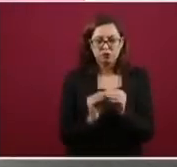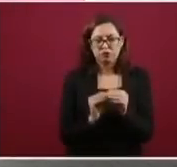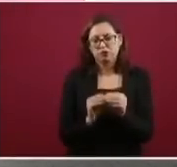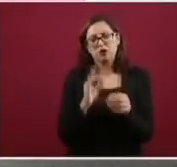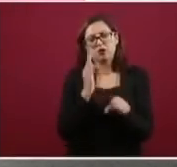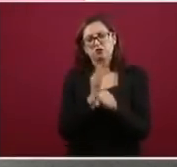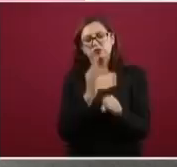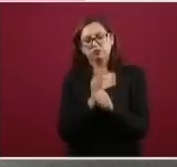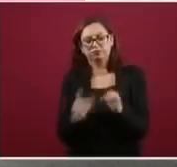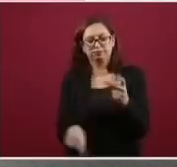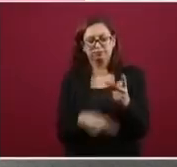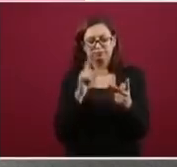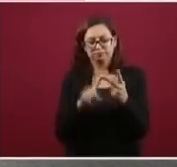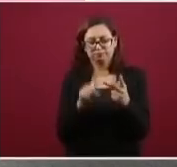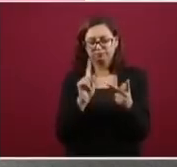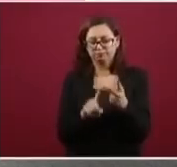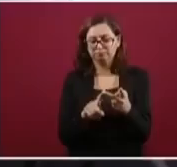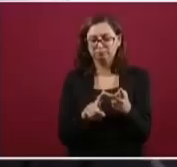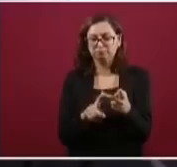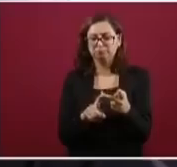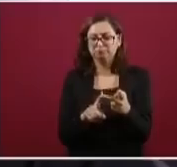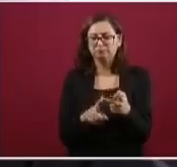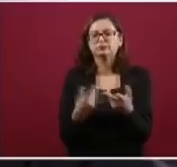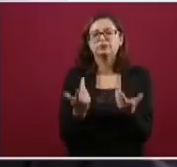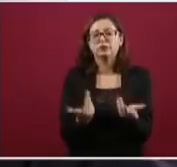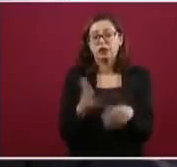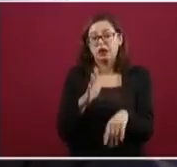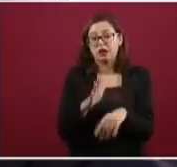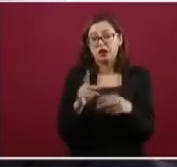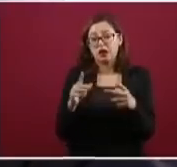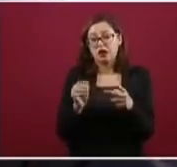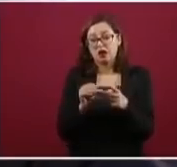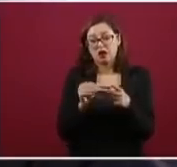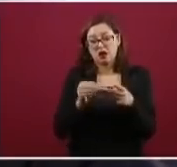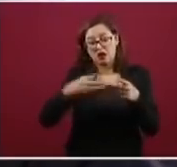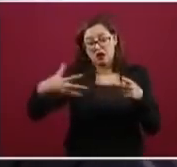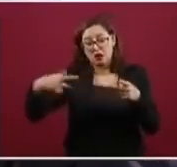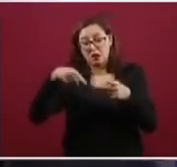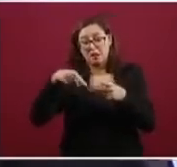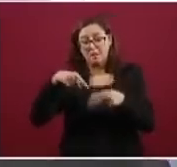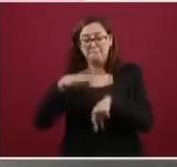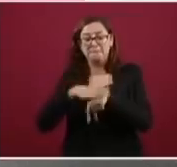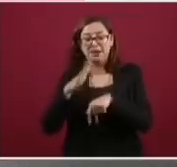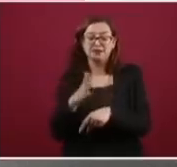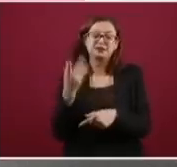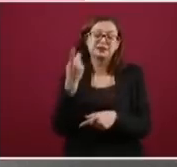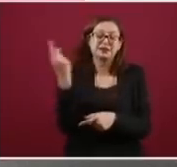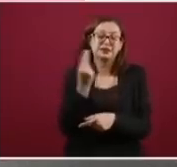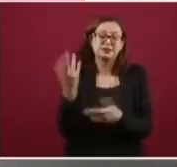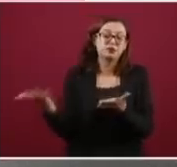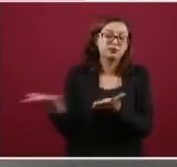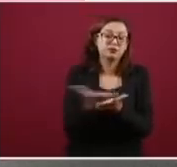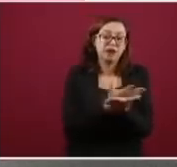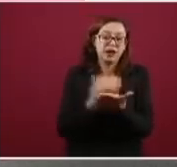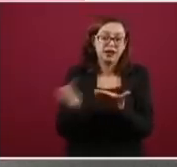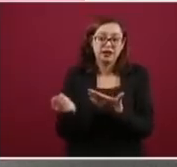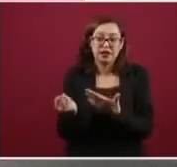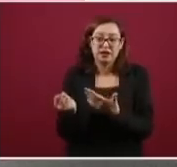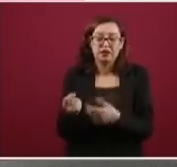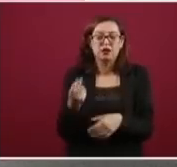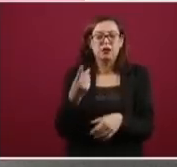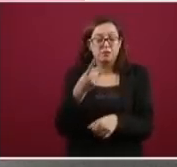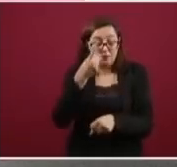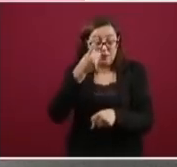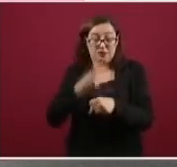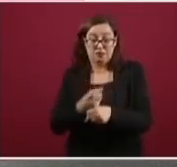punto que se determina la variable de aquí que se desprende es el superávit primario que se propone esto es consistente con un superávit primario